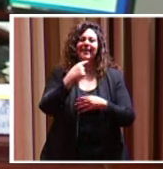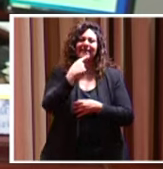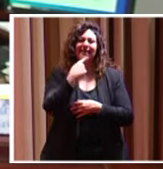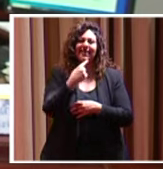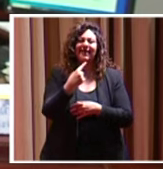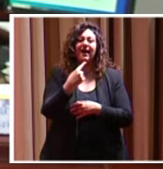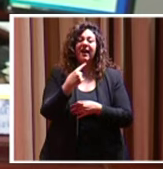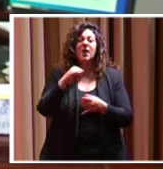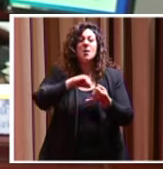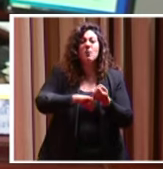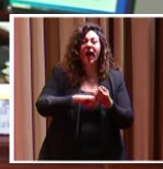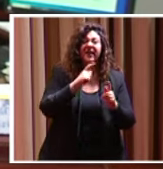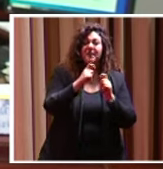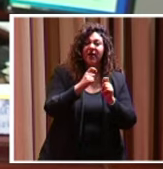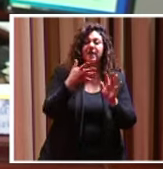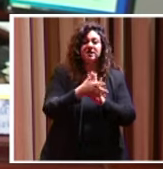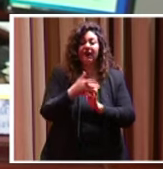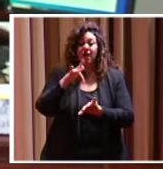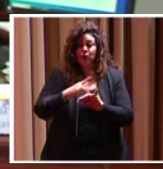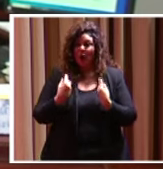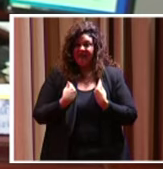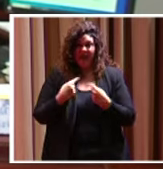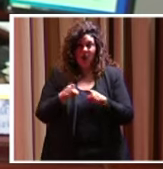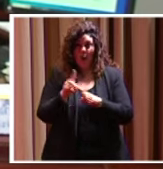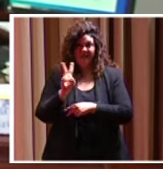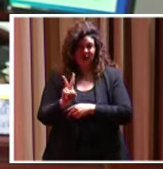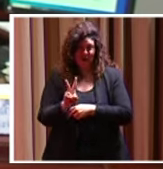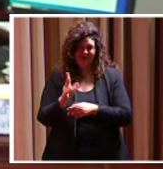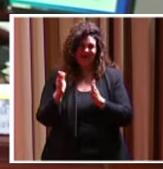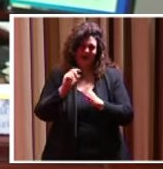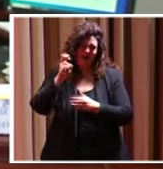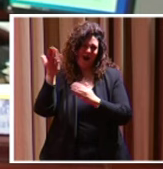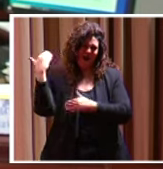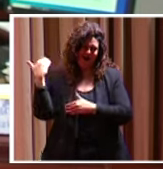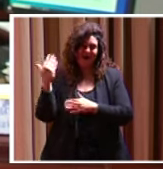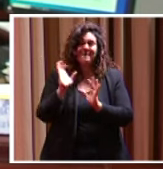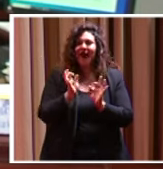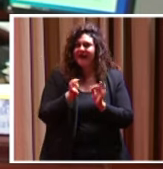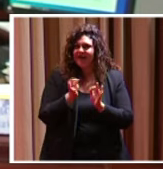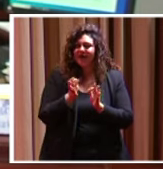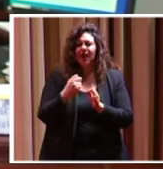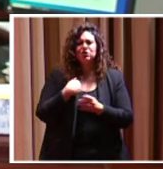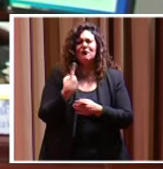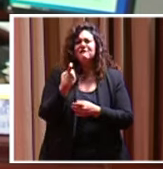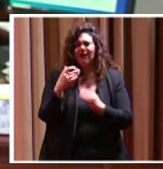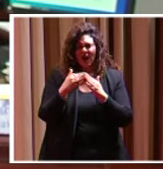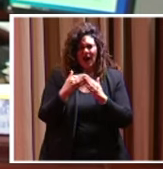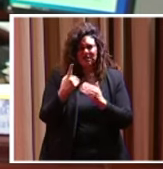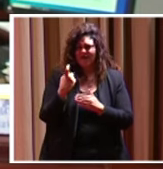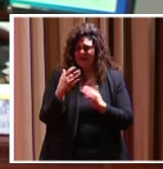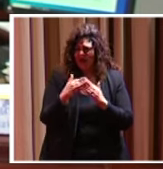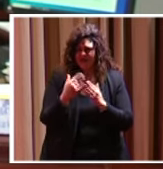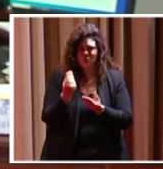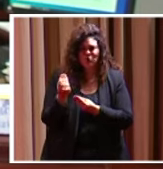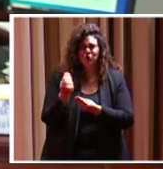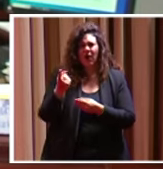periodista, viudas en vida. Eran otros tiempos, pero no deja de ser cierto que han sido innumerables mis ausencias y horas de